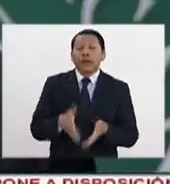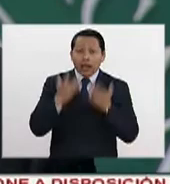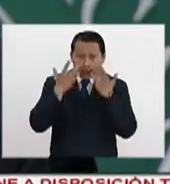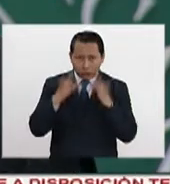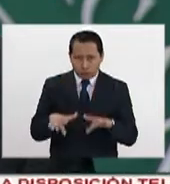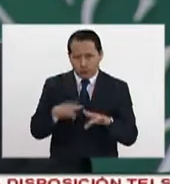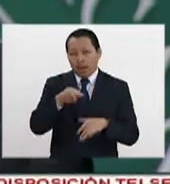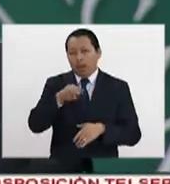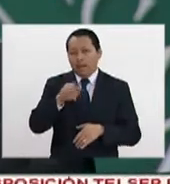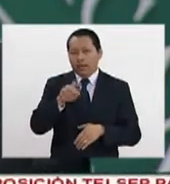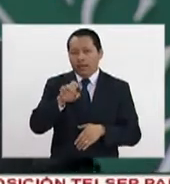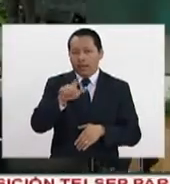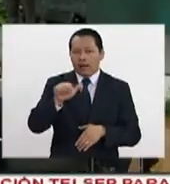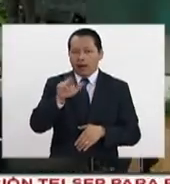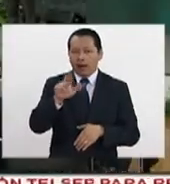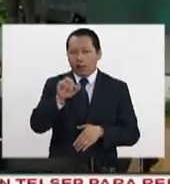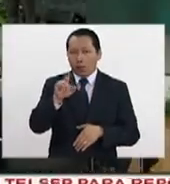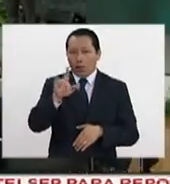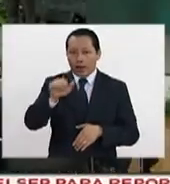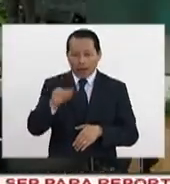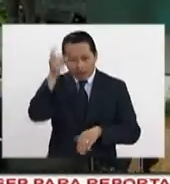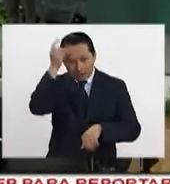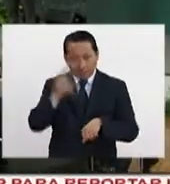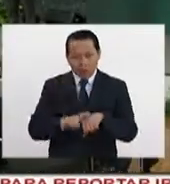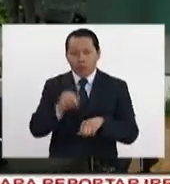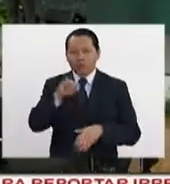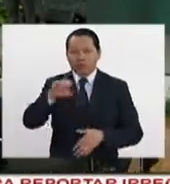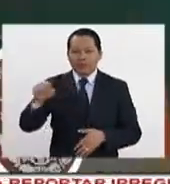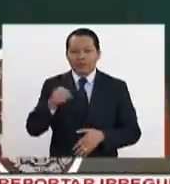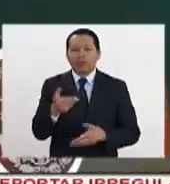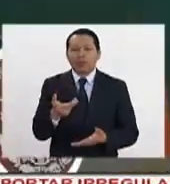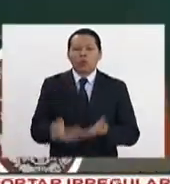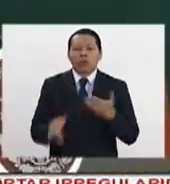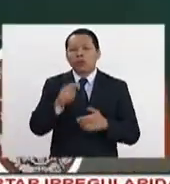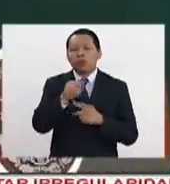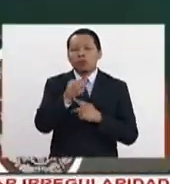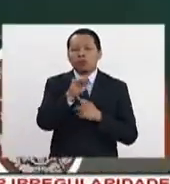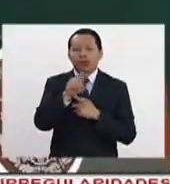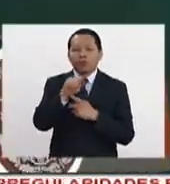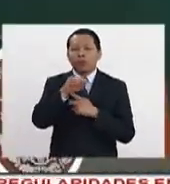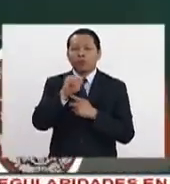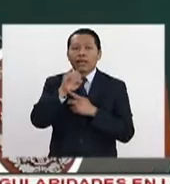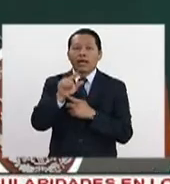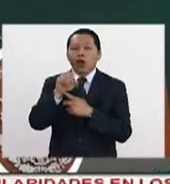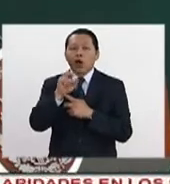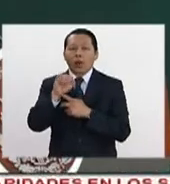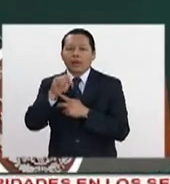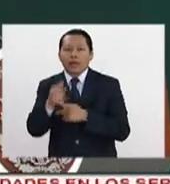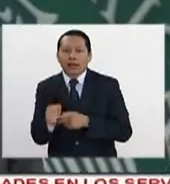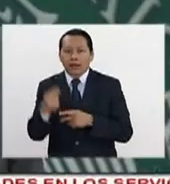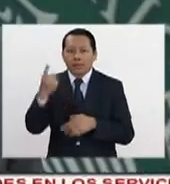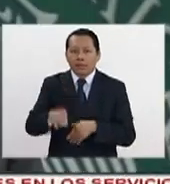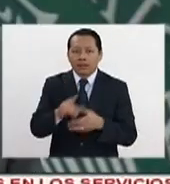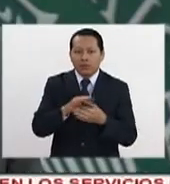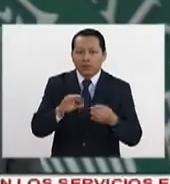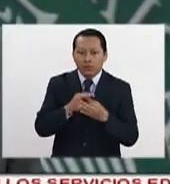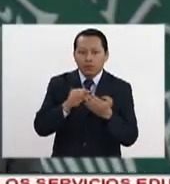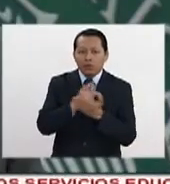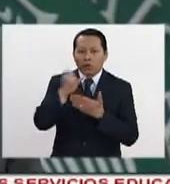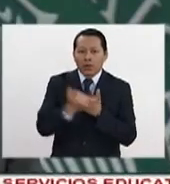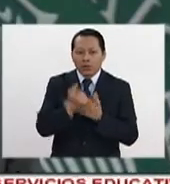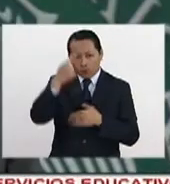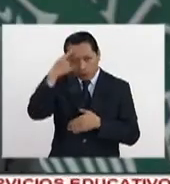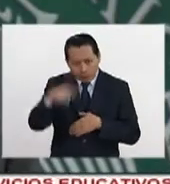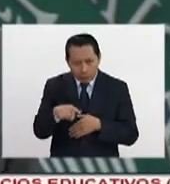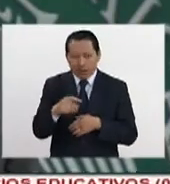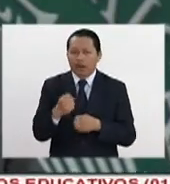Arriola como director del IMSS. En su lugar, nombró a Tufik Miguel Ortega, quien instruyó a consolidar el proyecto de